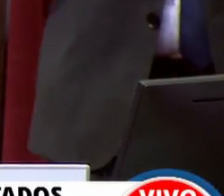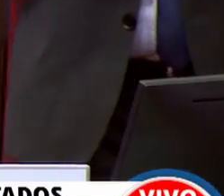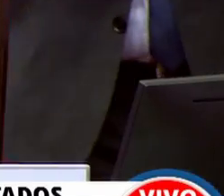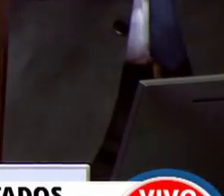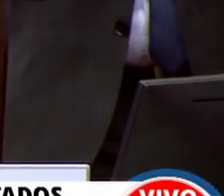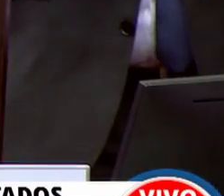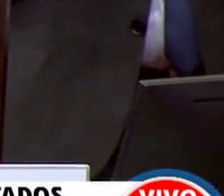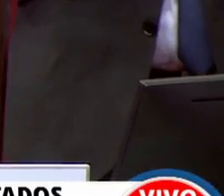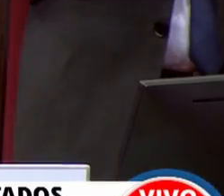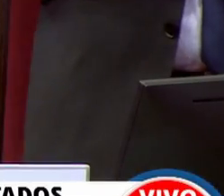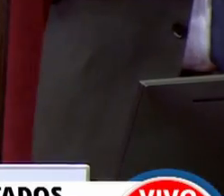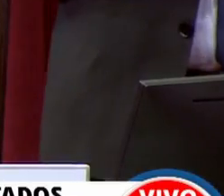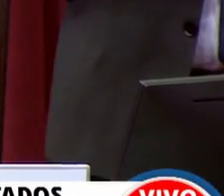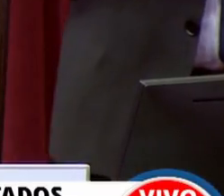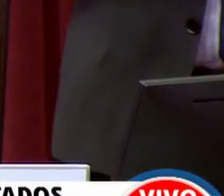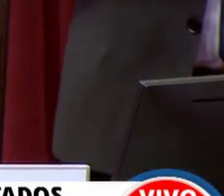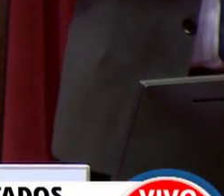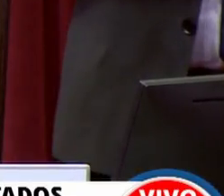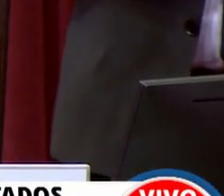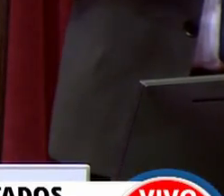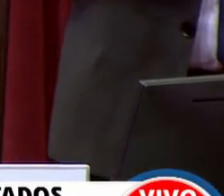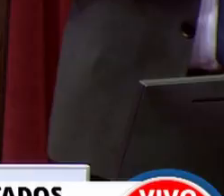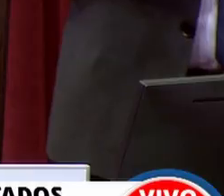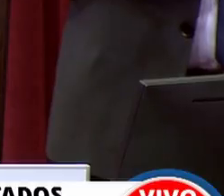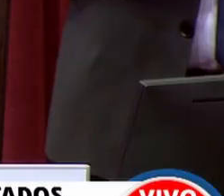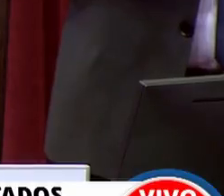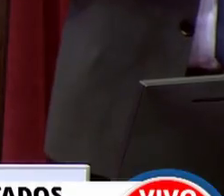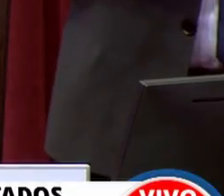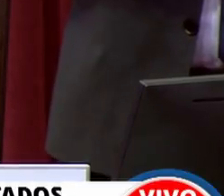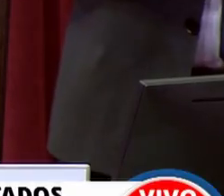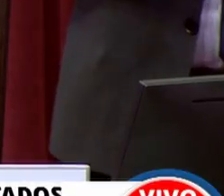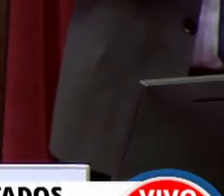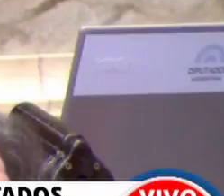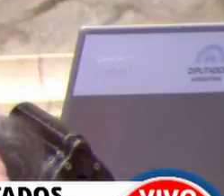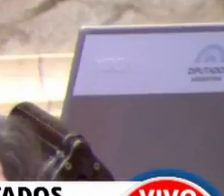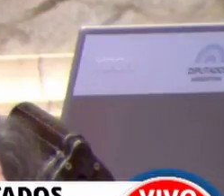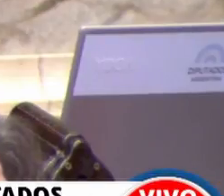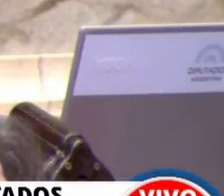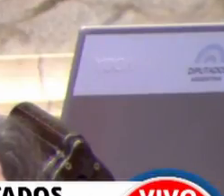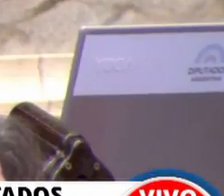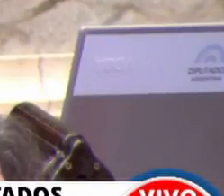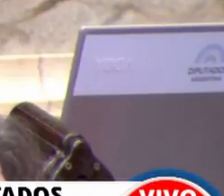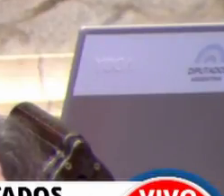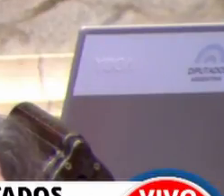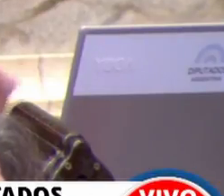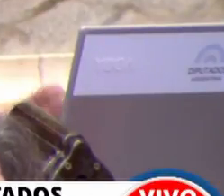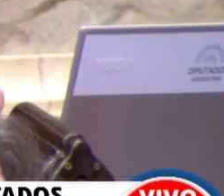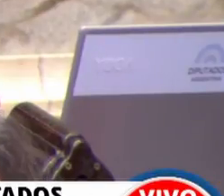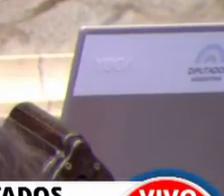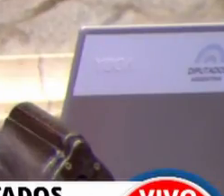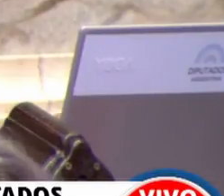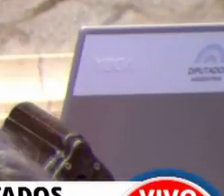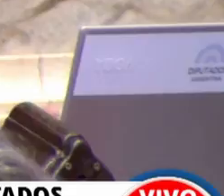tal como acordamos en labor parlamentaria usted puede expresar el sentido del voto dejar sentado el sentido del voto